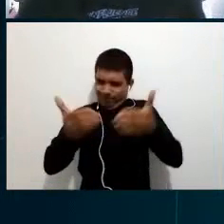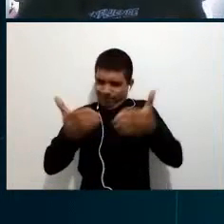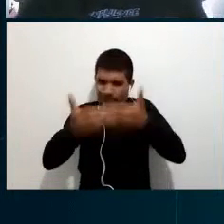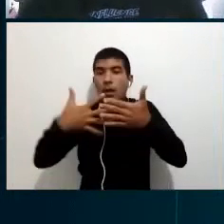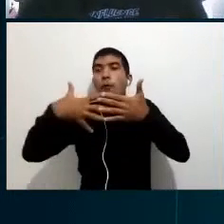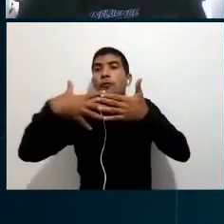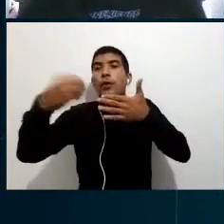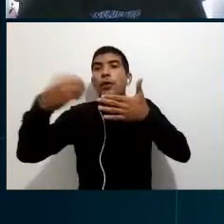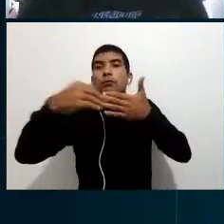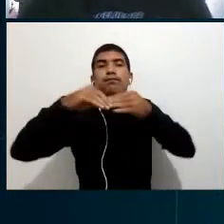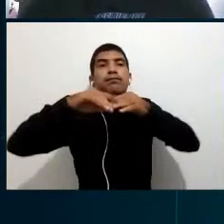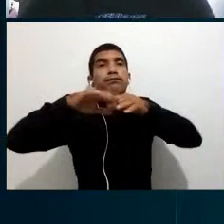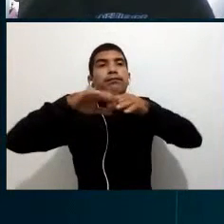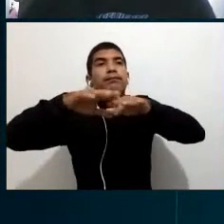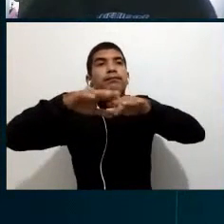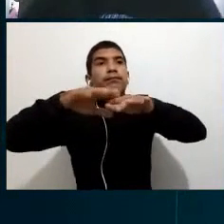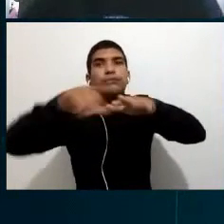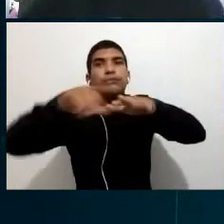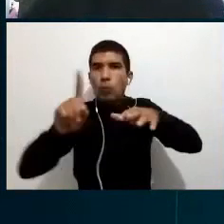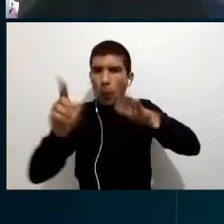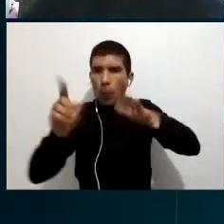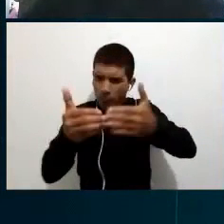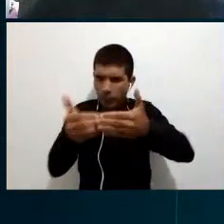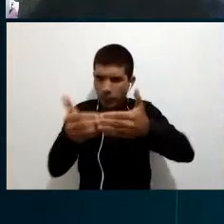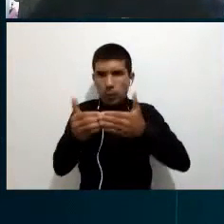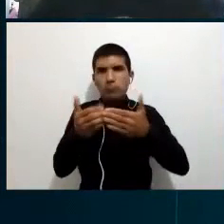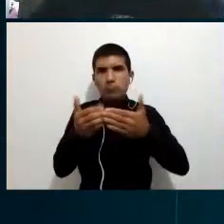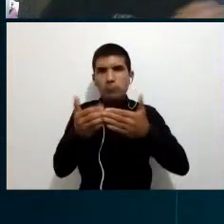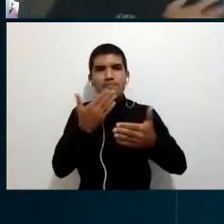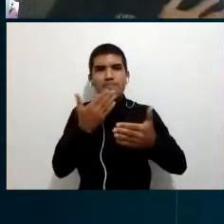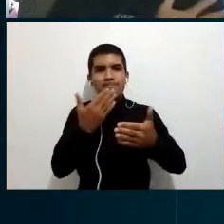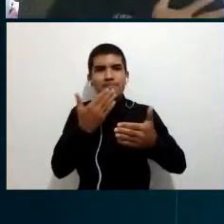también disposición final del gas.